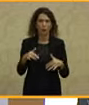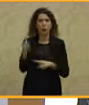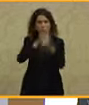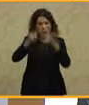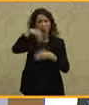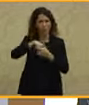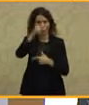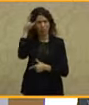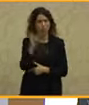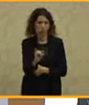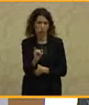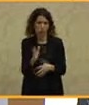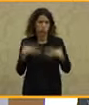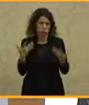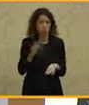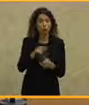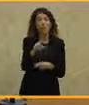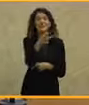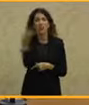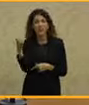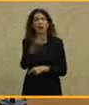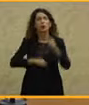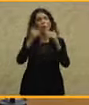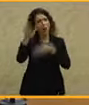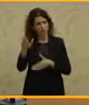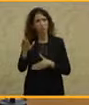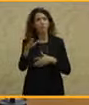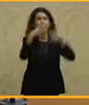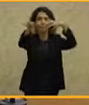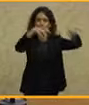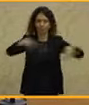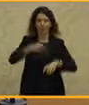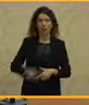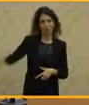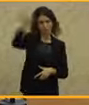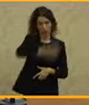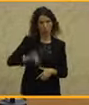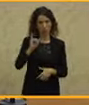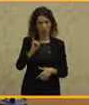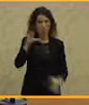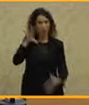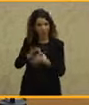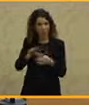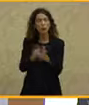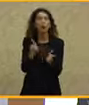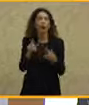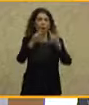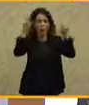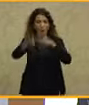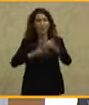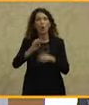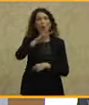trastorno mental. Ahora somos más de 300 asociaciones distribuidas por todo el Estado, vinculadas a estas entidades